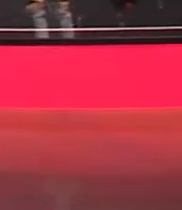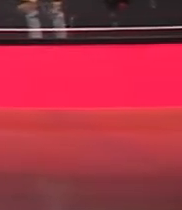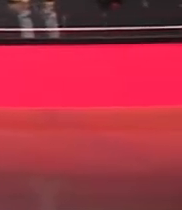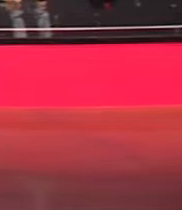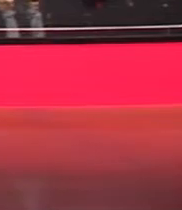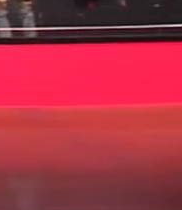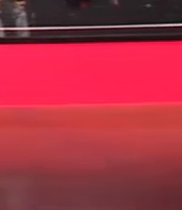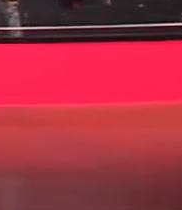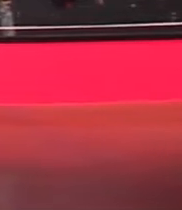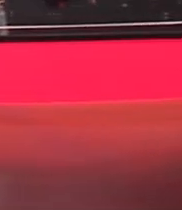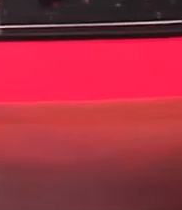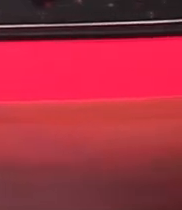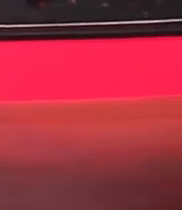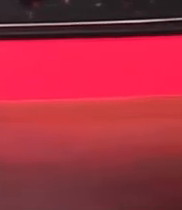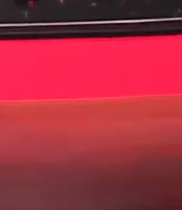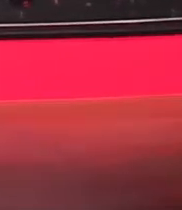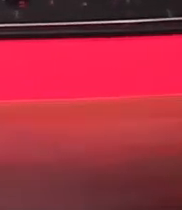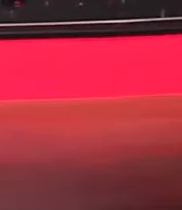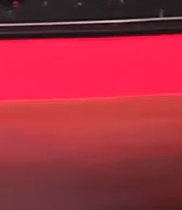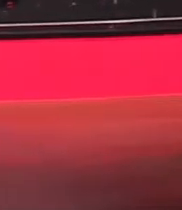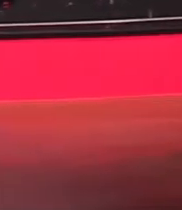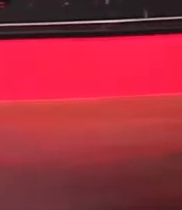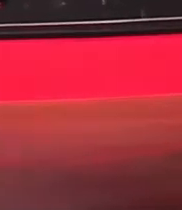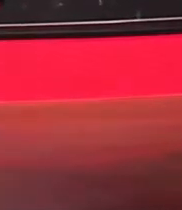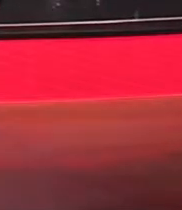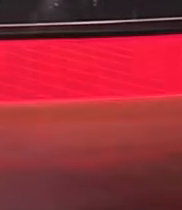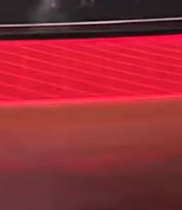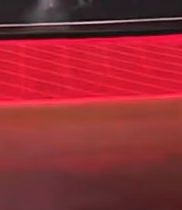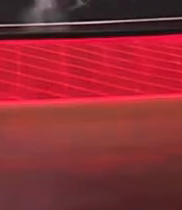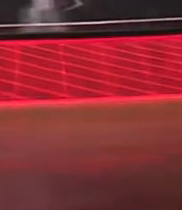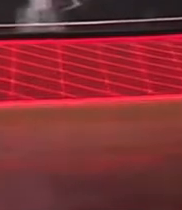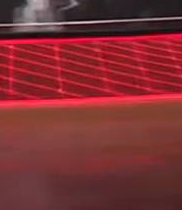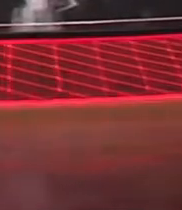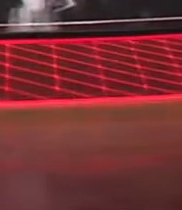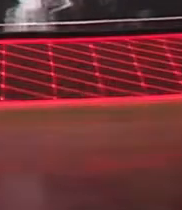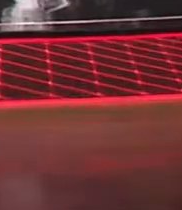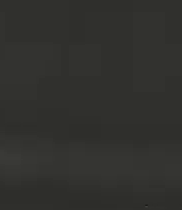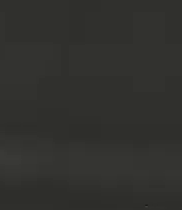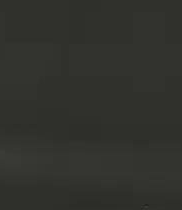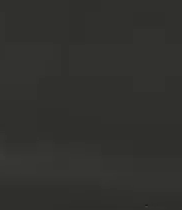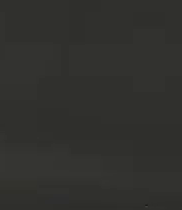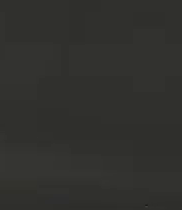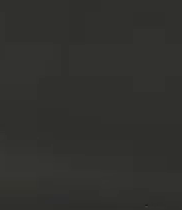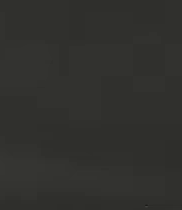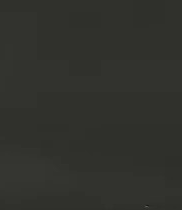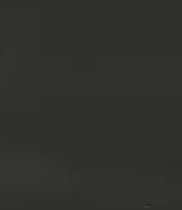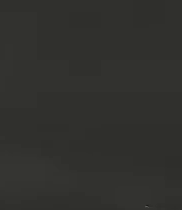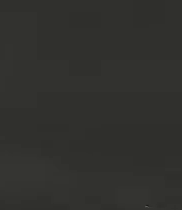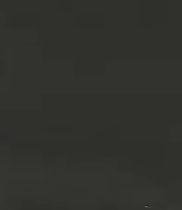submarino en la isla de Tonga. Así que bienvenido y gracias por acompañarnos. Muchas gracias.